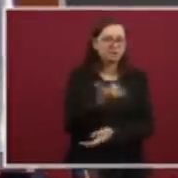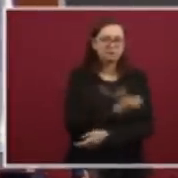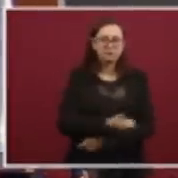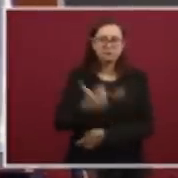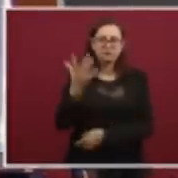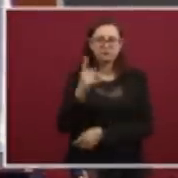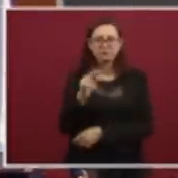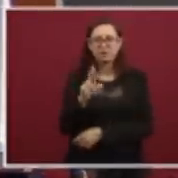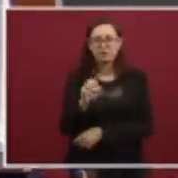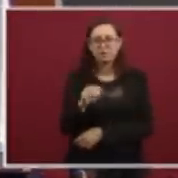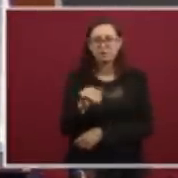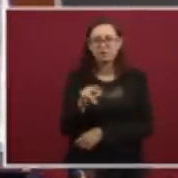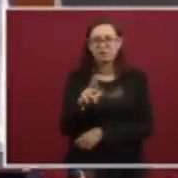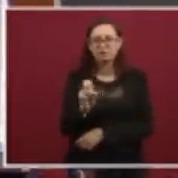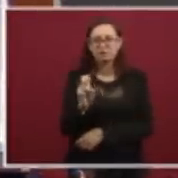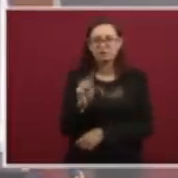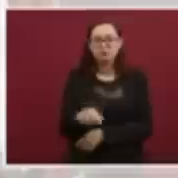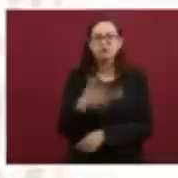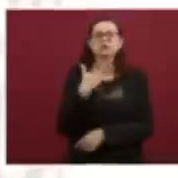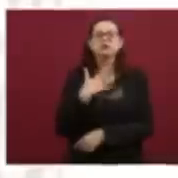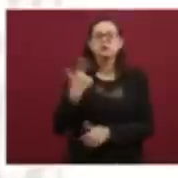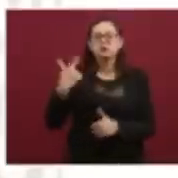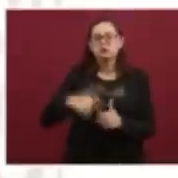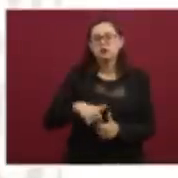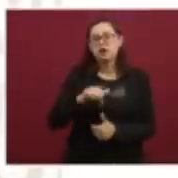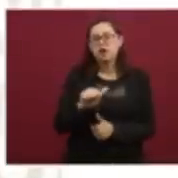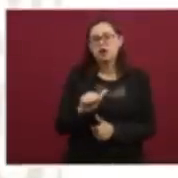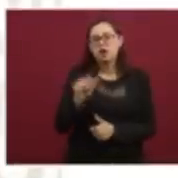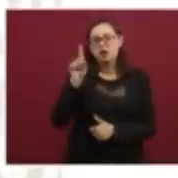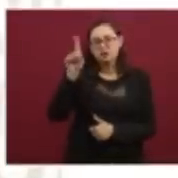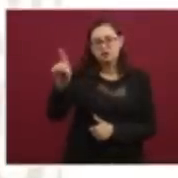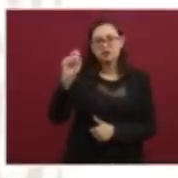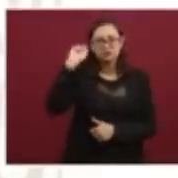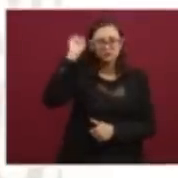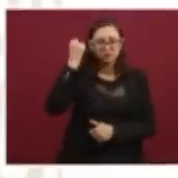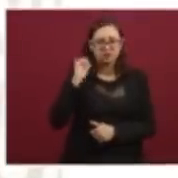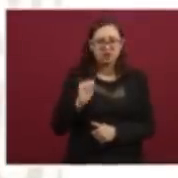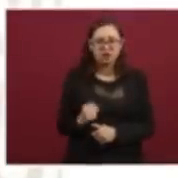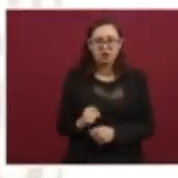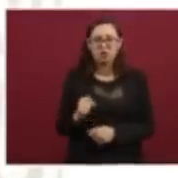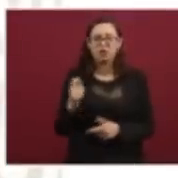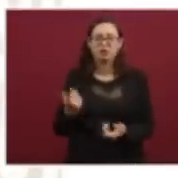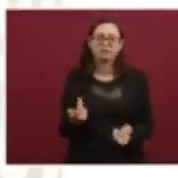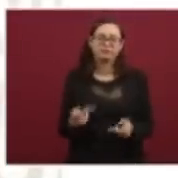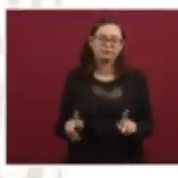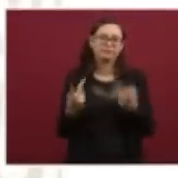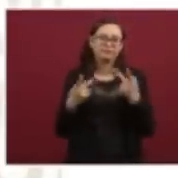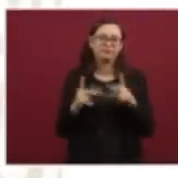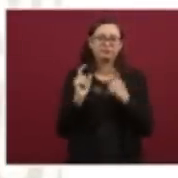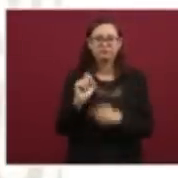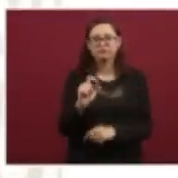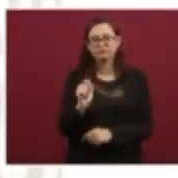premium en la República, gasolineras en Ahome, Sinaloa, con un precio al público de